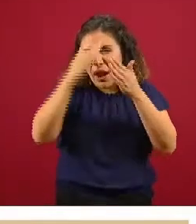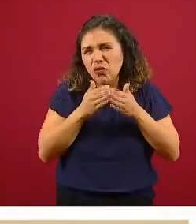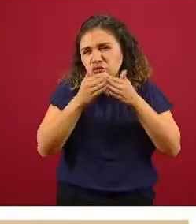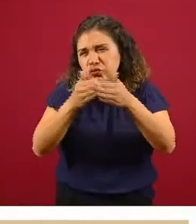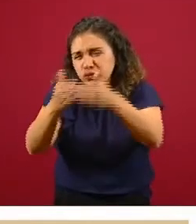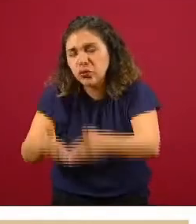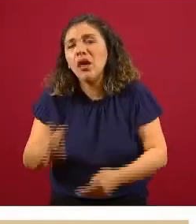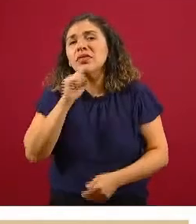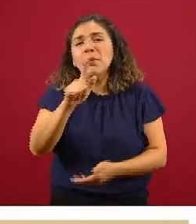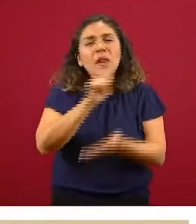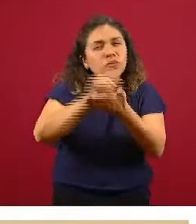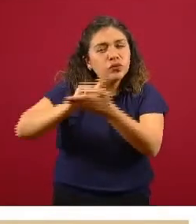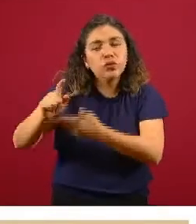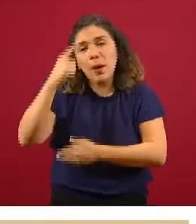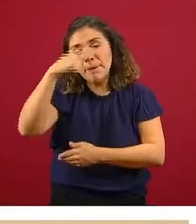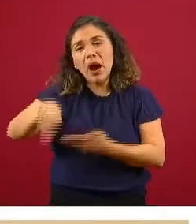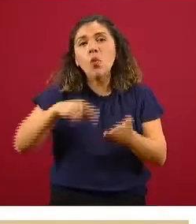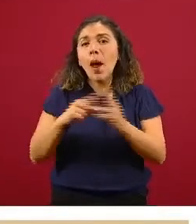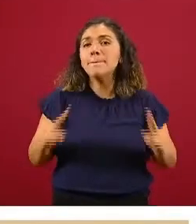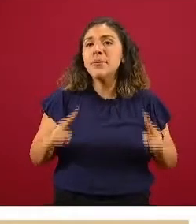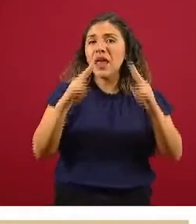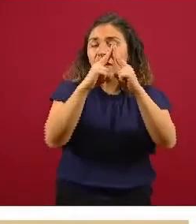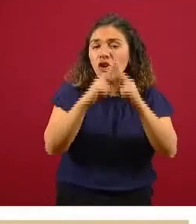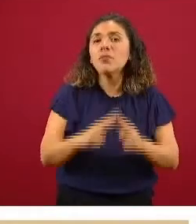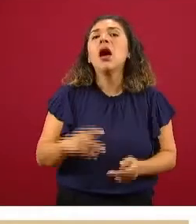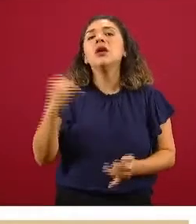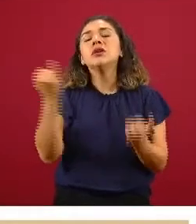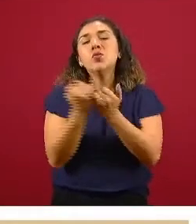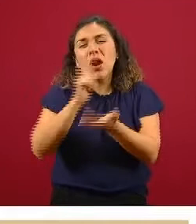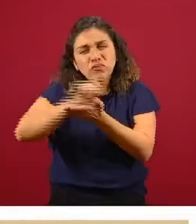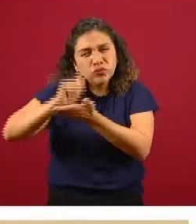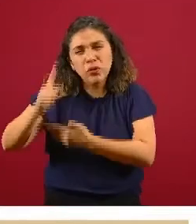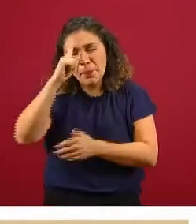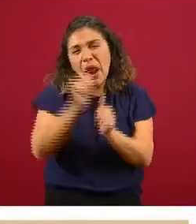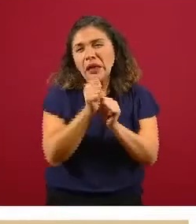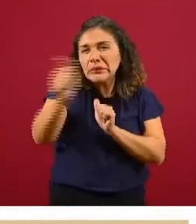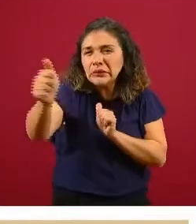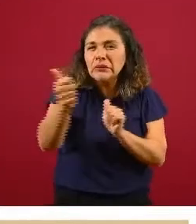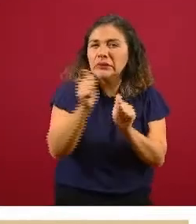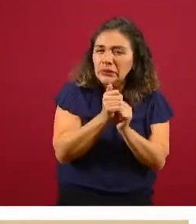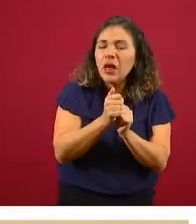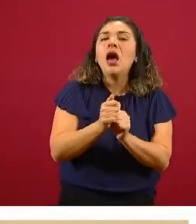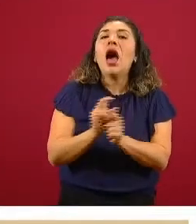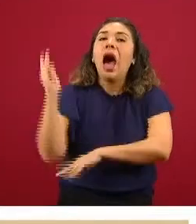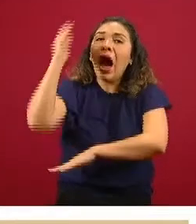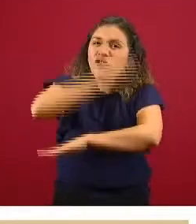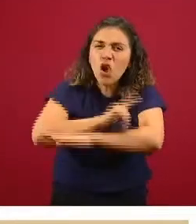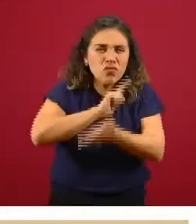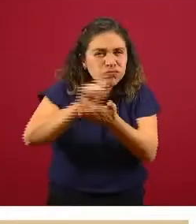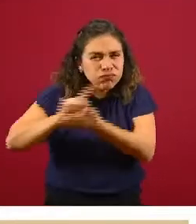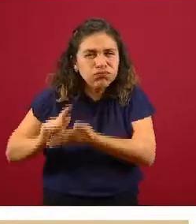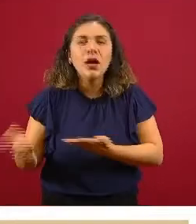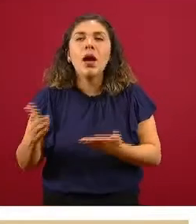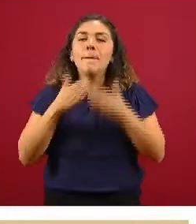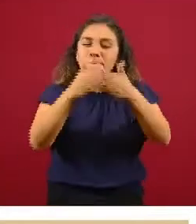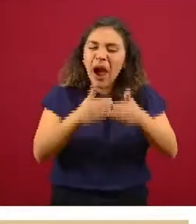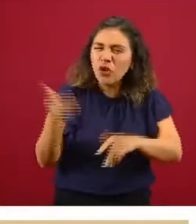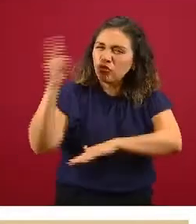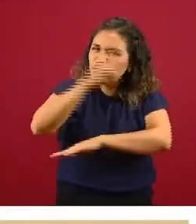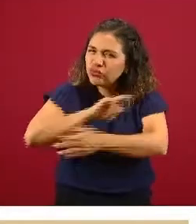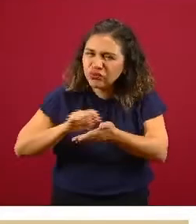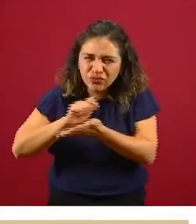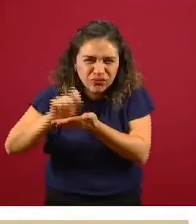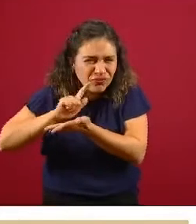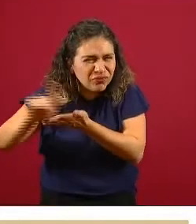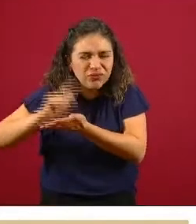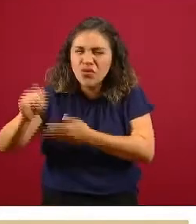se hicieron sanitizaciones en las plataformas, sanitizaciones en el traslado, sanitización en los aviones, sanitización en los barcos. O